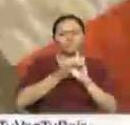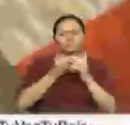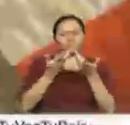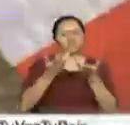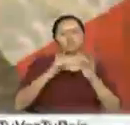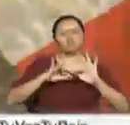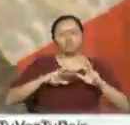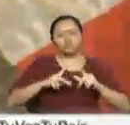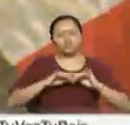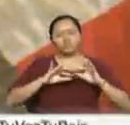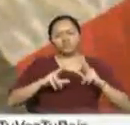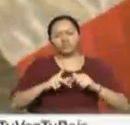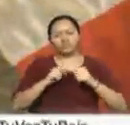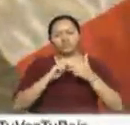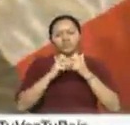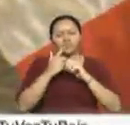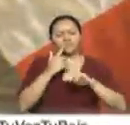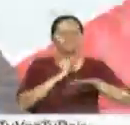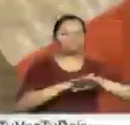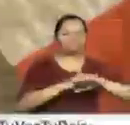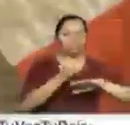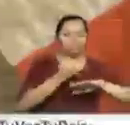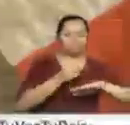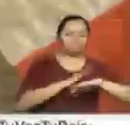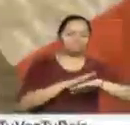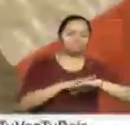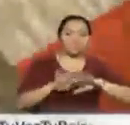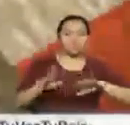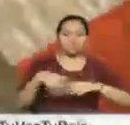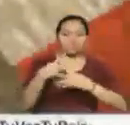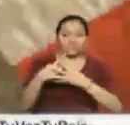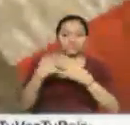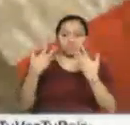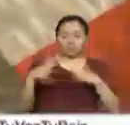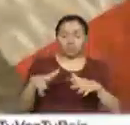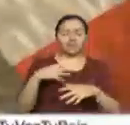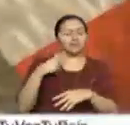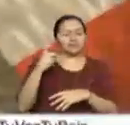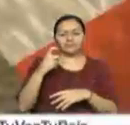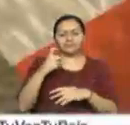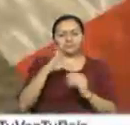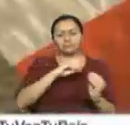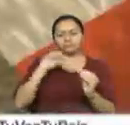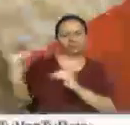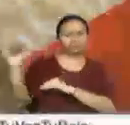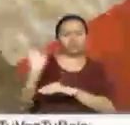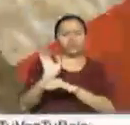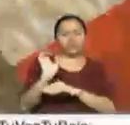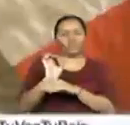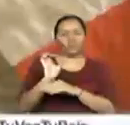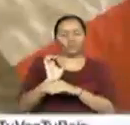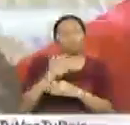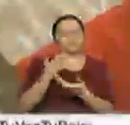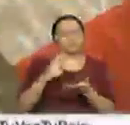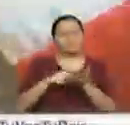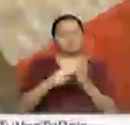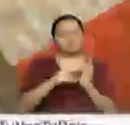que agobia, atosiga a la moral de nuestros